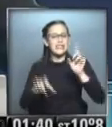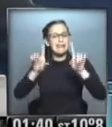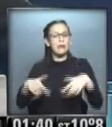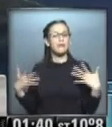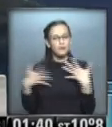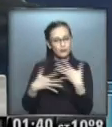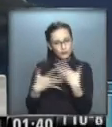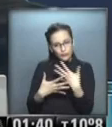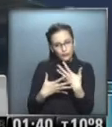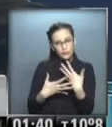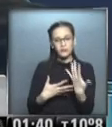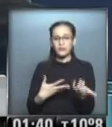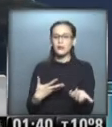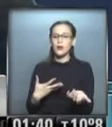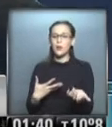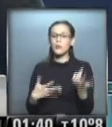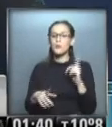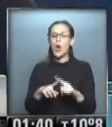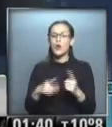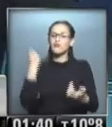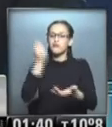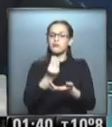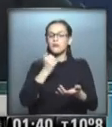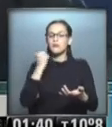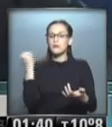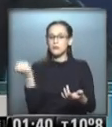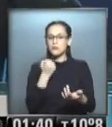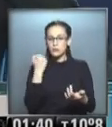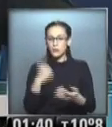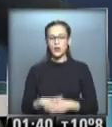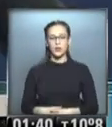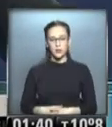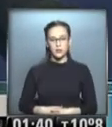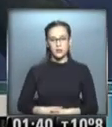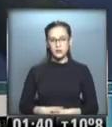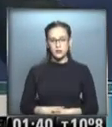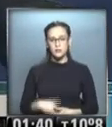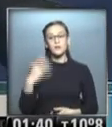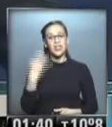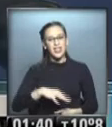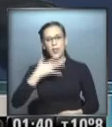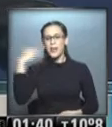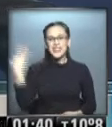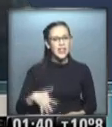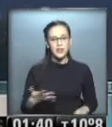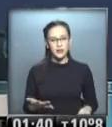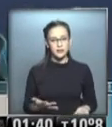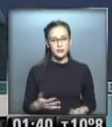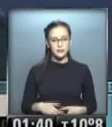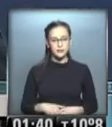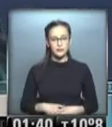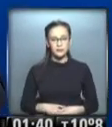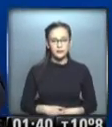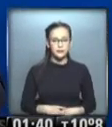y ser alguien en la balanza mundial, o no somos nada. Esto hay que entenderlo.